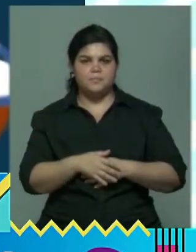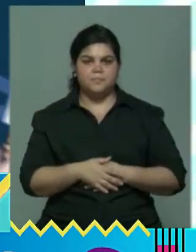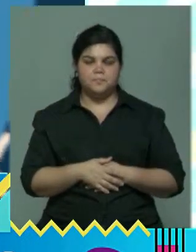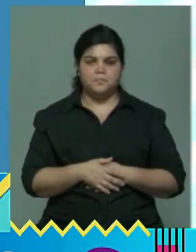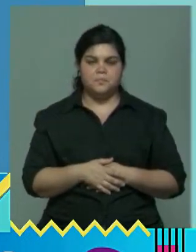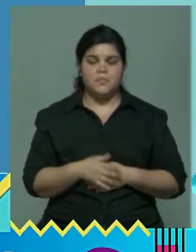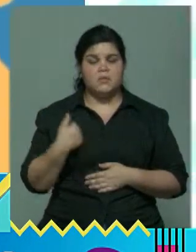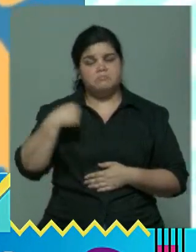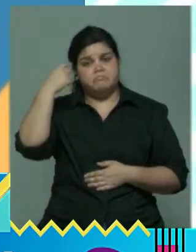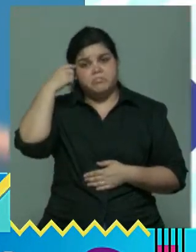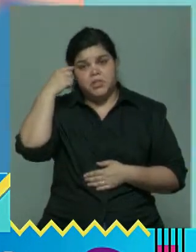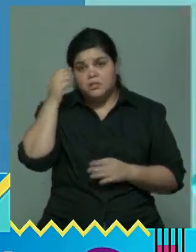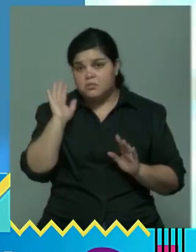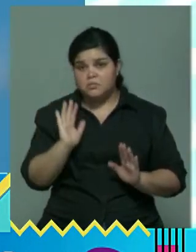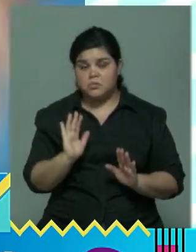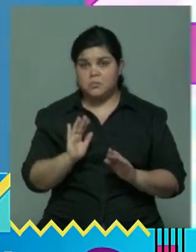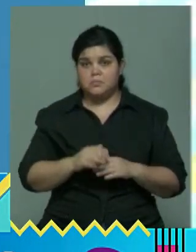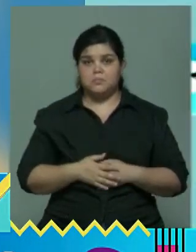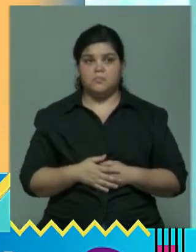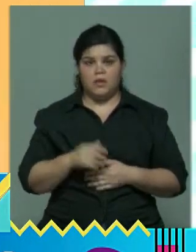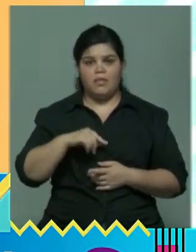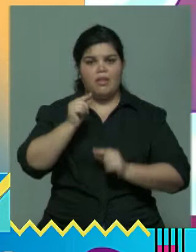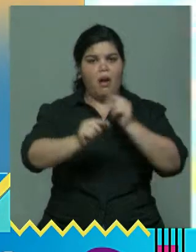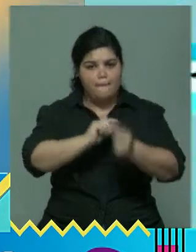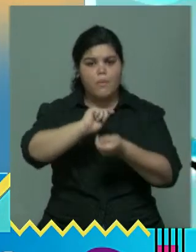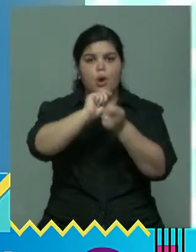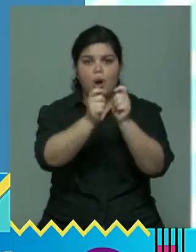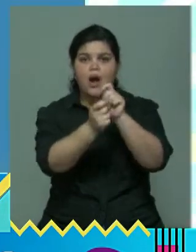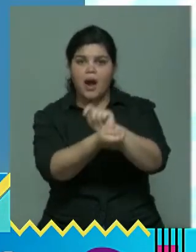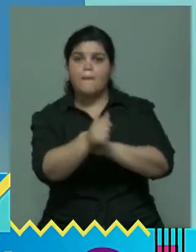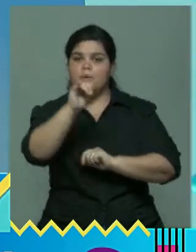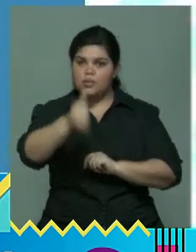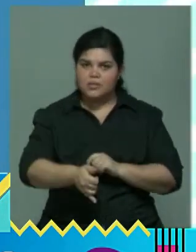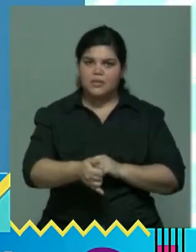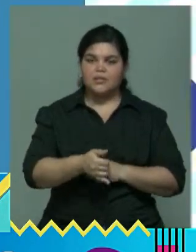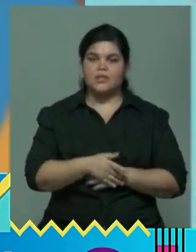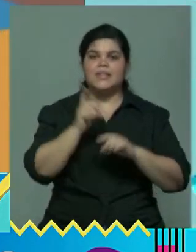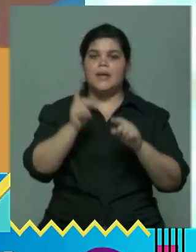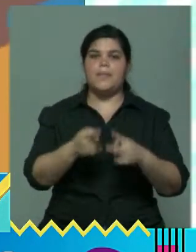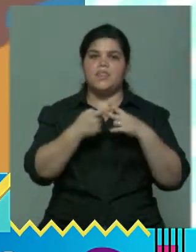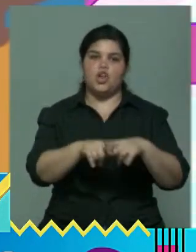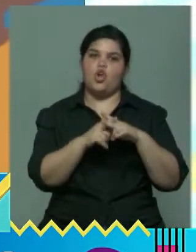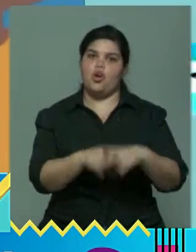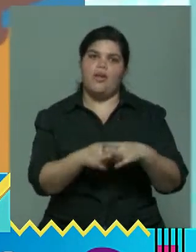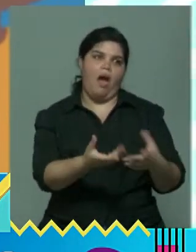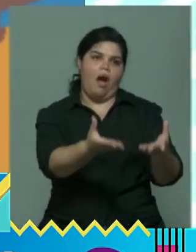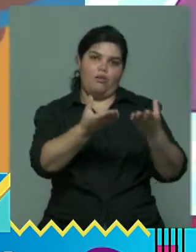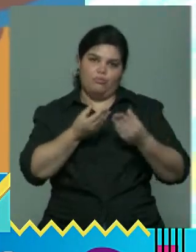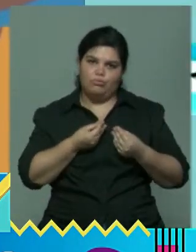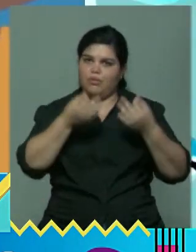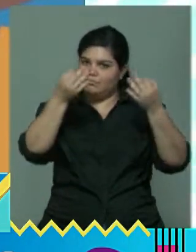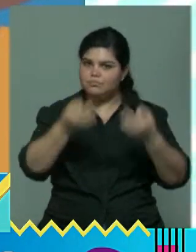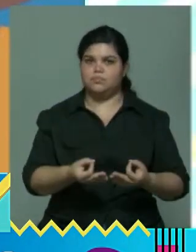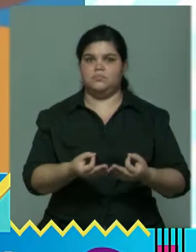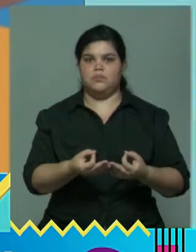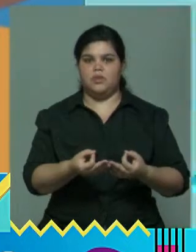parece que hay como un cambio, hasta generacional, diría, y la tecnología tiene mucho que ver. Entonces, digo,